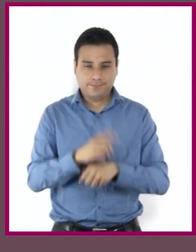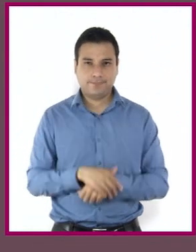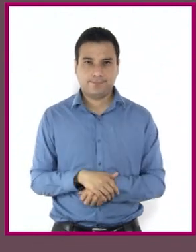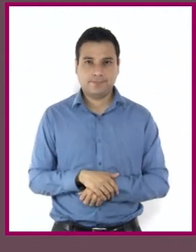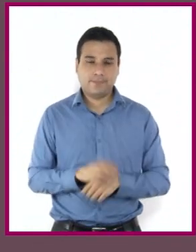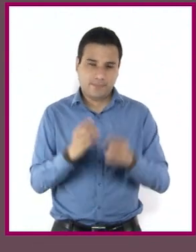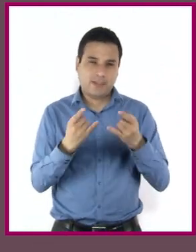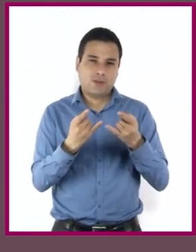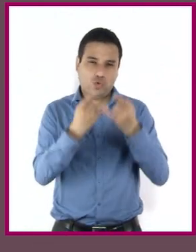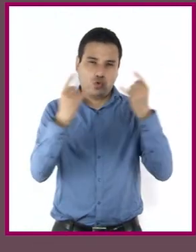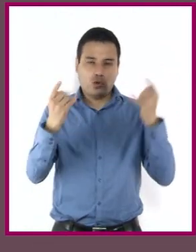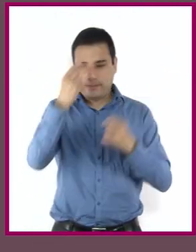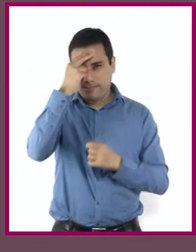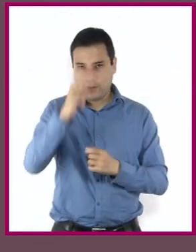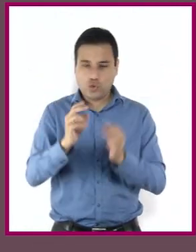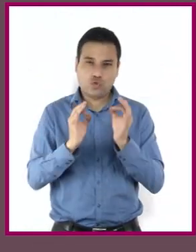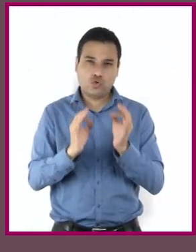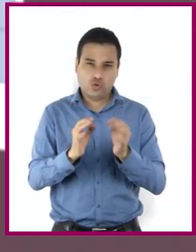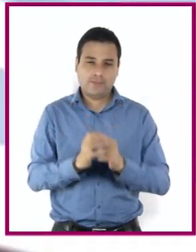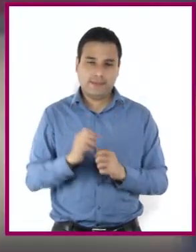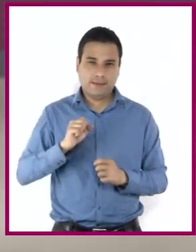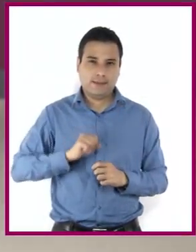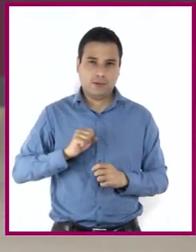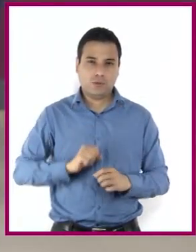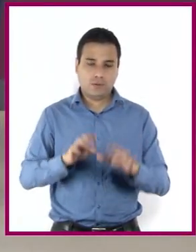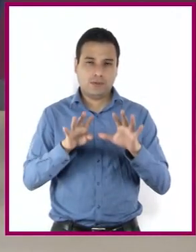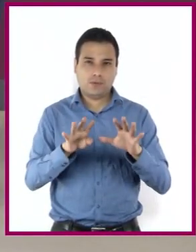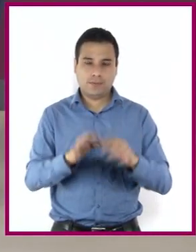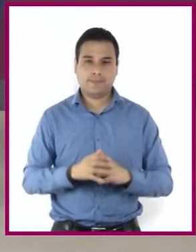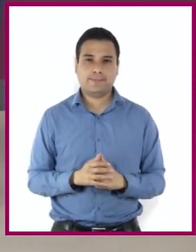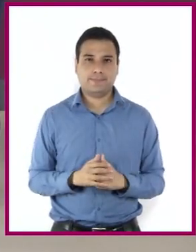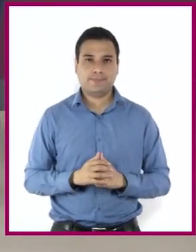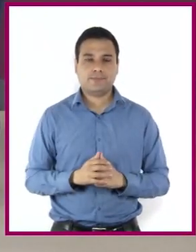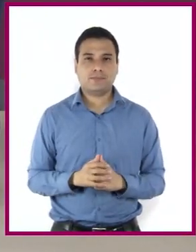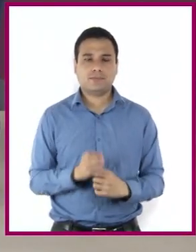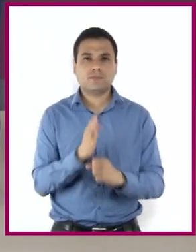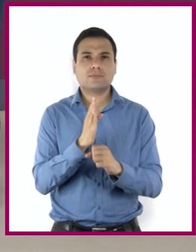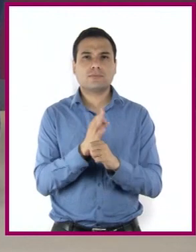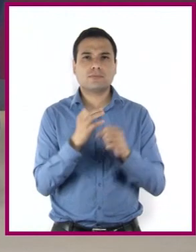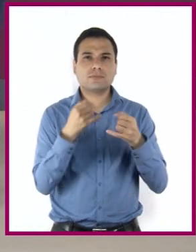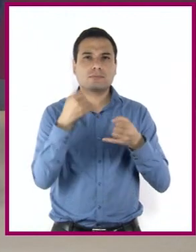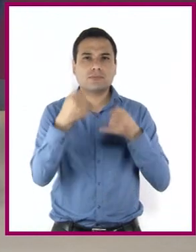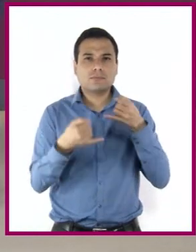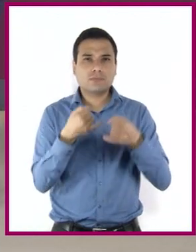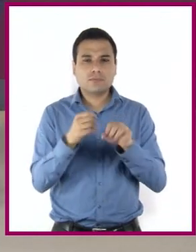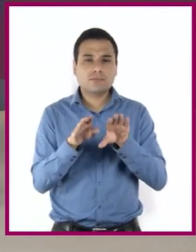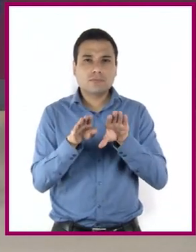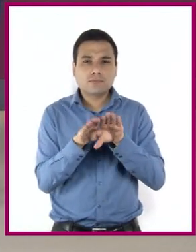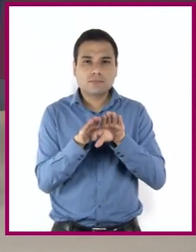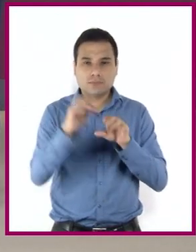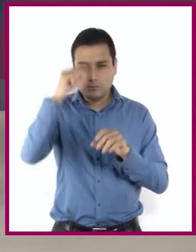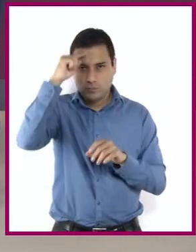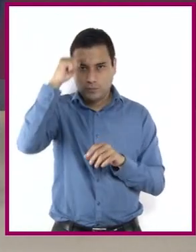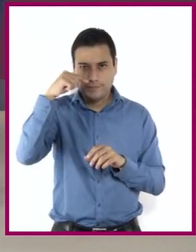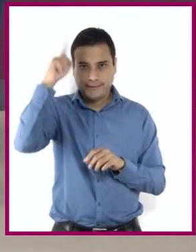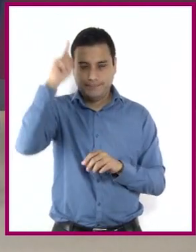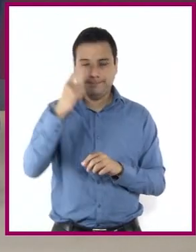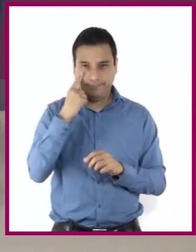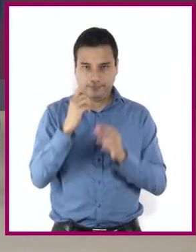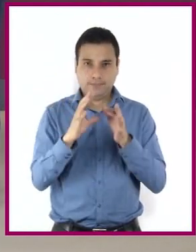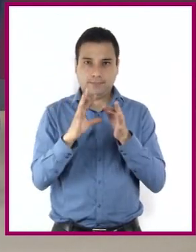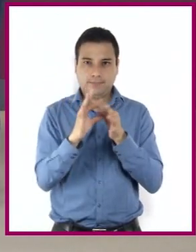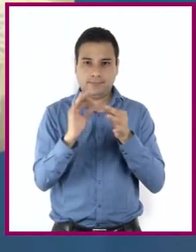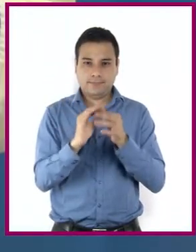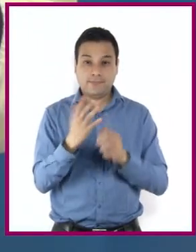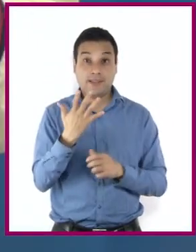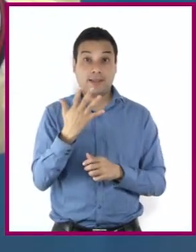este caso, será sobre el siglo XIX. La dinámica es muy sencilla. Dentro de estos 10